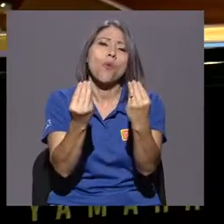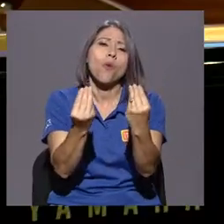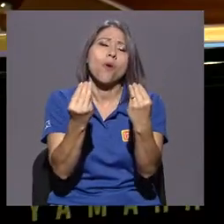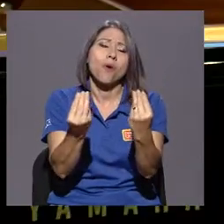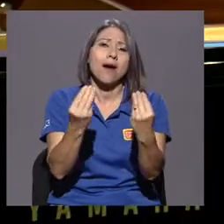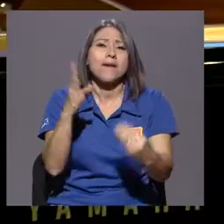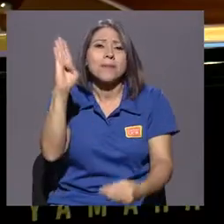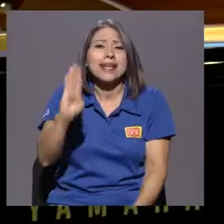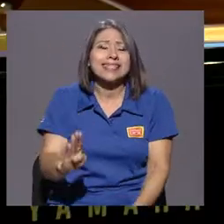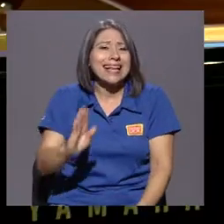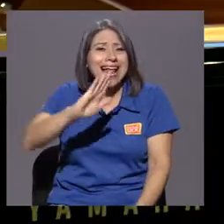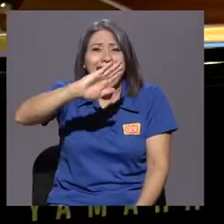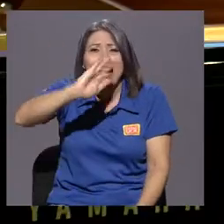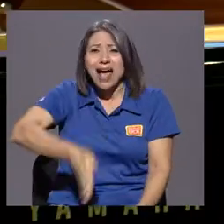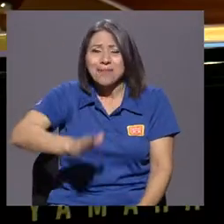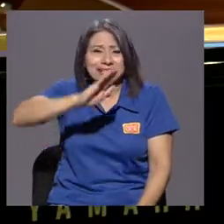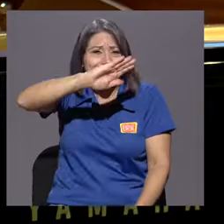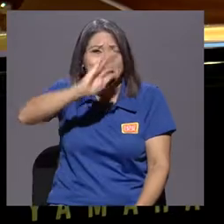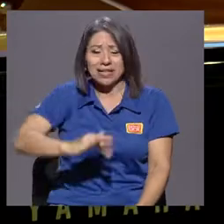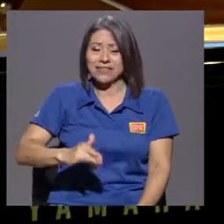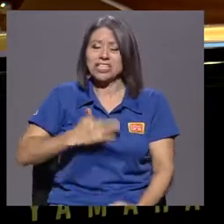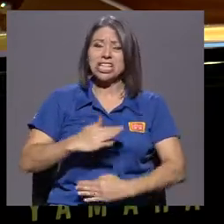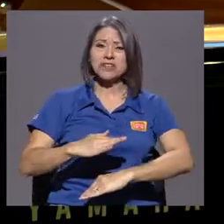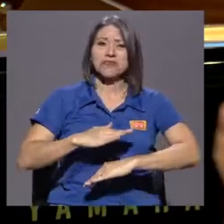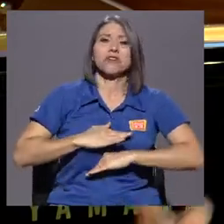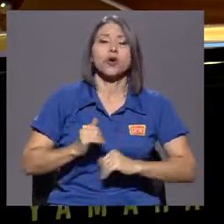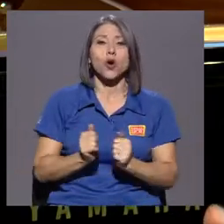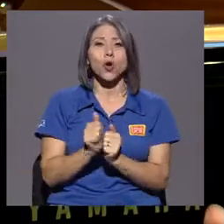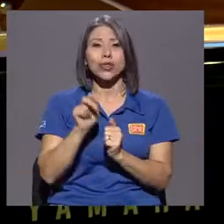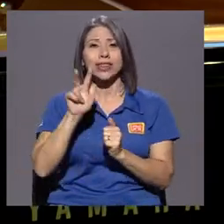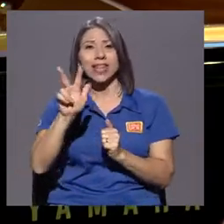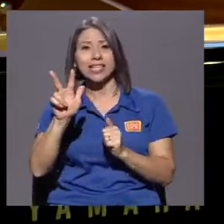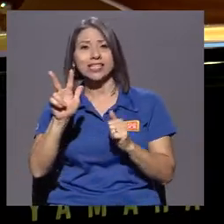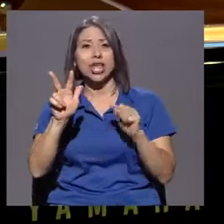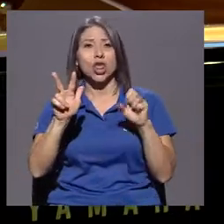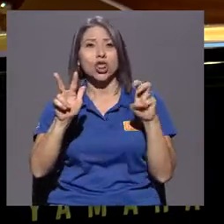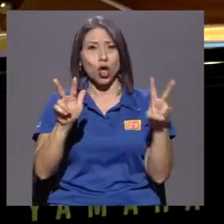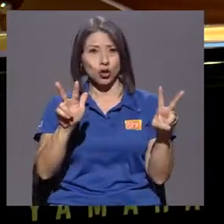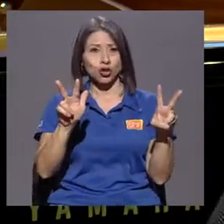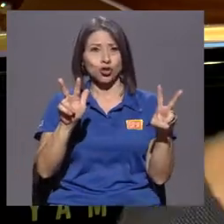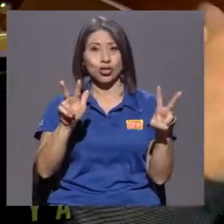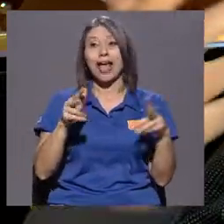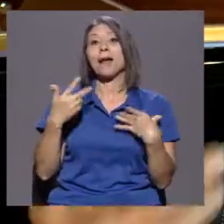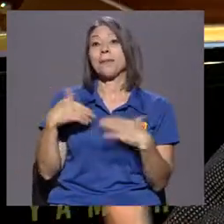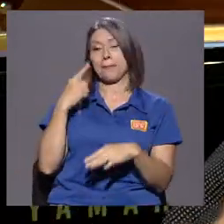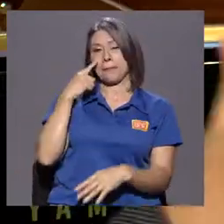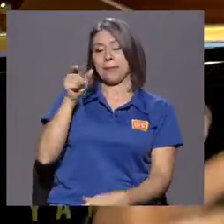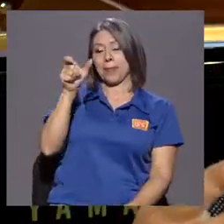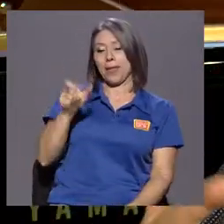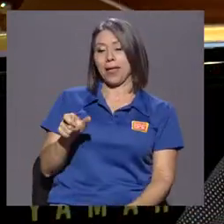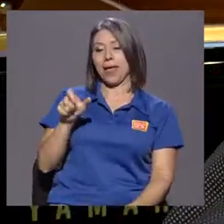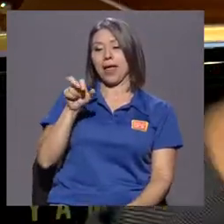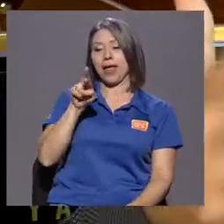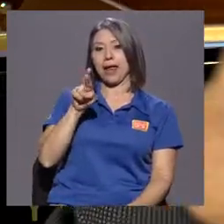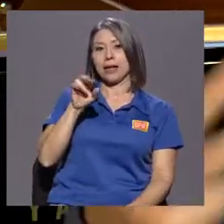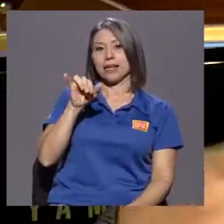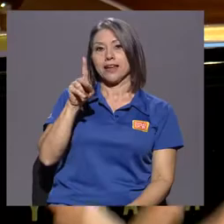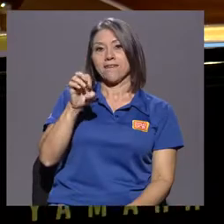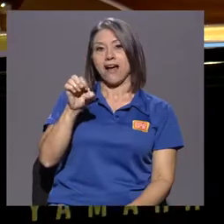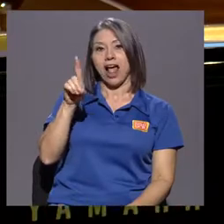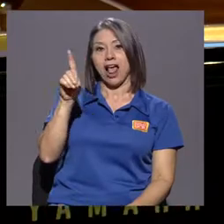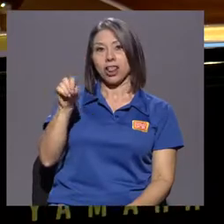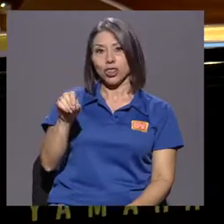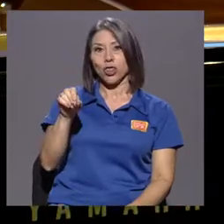se iba a contentar con un 3-2 lo que es más rival toque estaba en el equipo andaba arengando a sus tropas para que nos